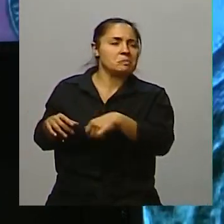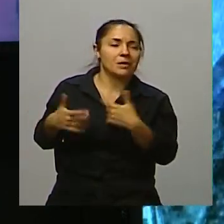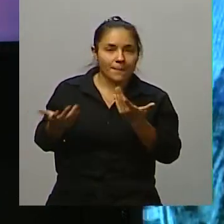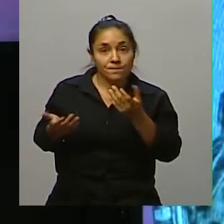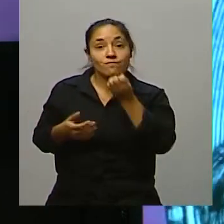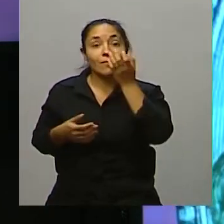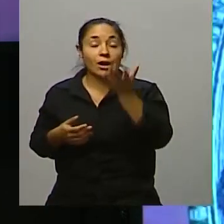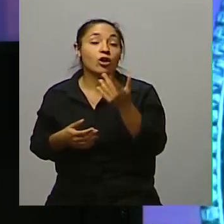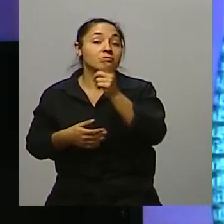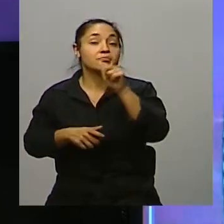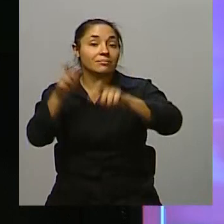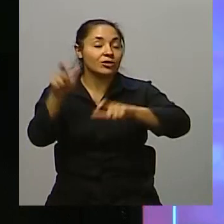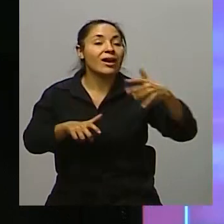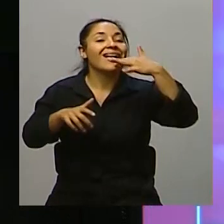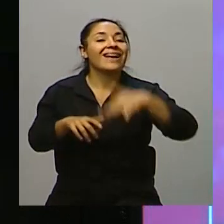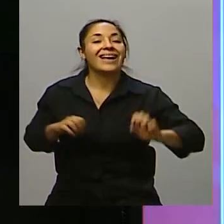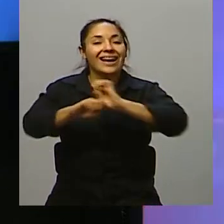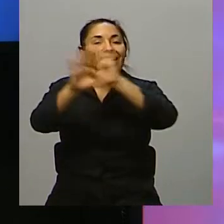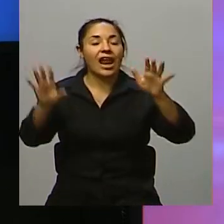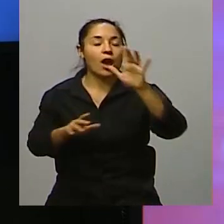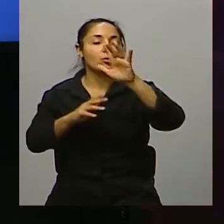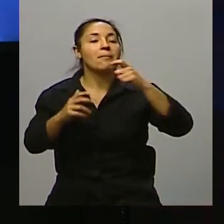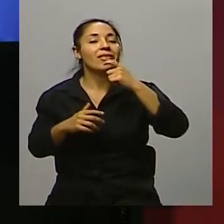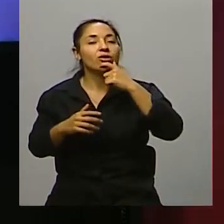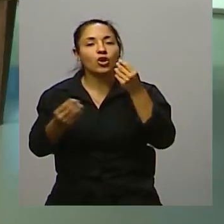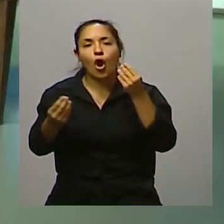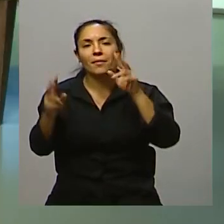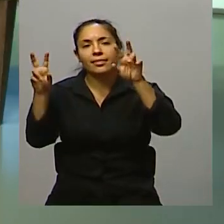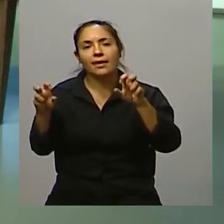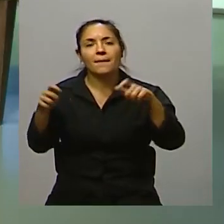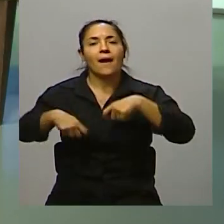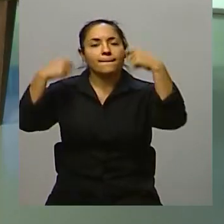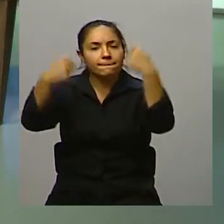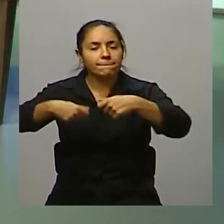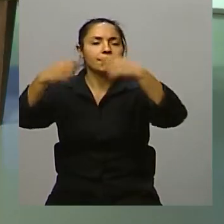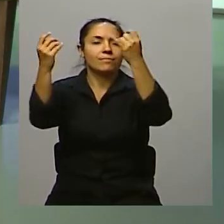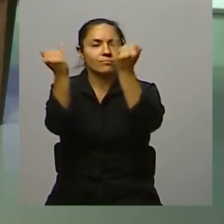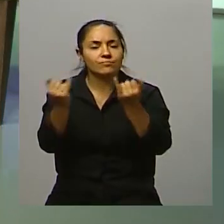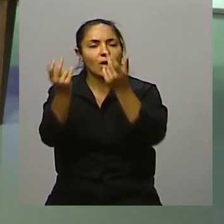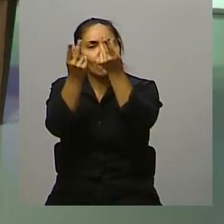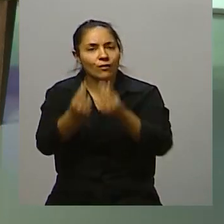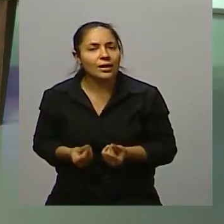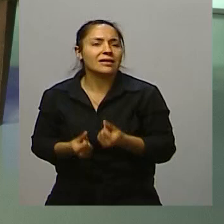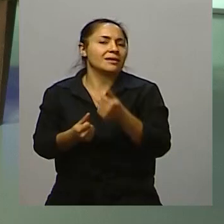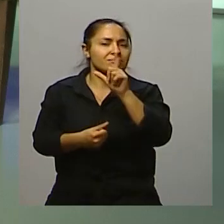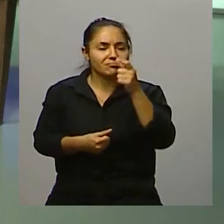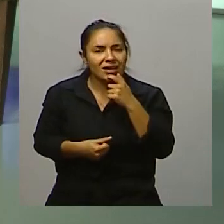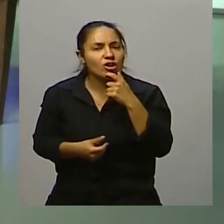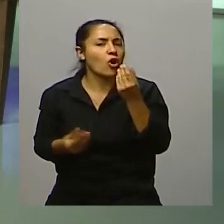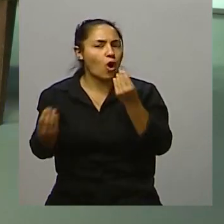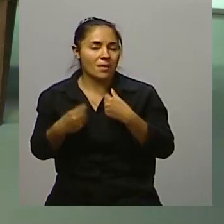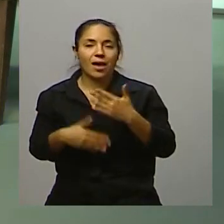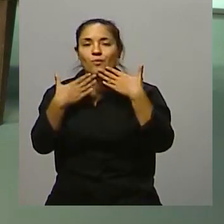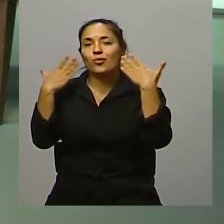está pasando en la provincia de Mendoza en relación a las finanzas y a los proyectos de inversión específicamente, ¿no? Así que realmente muchísimas gracias. No hay por qué, gracias a